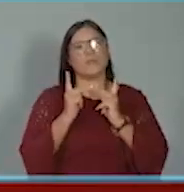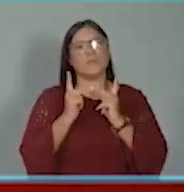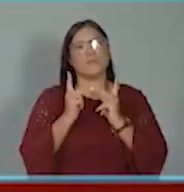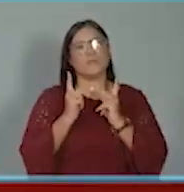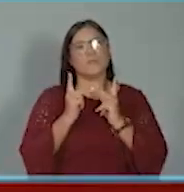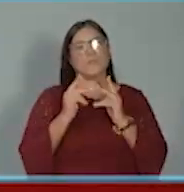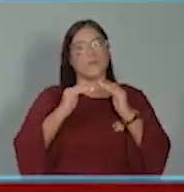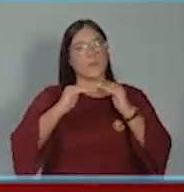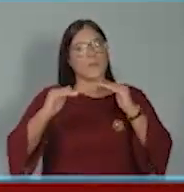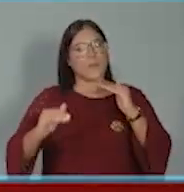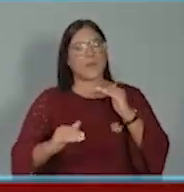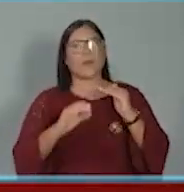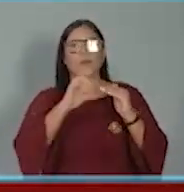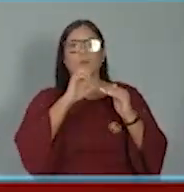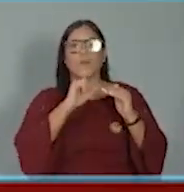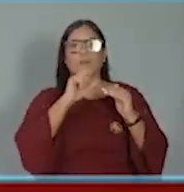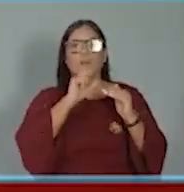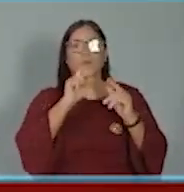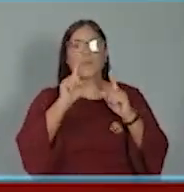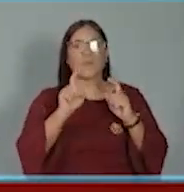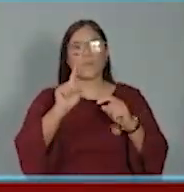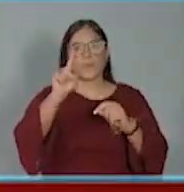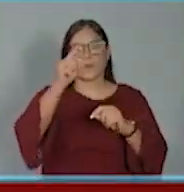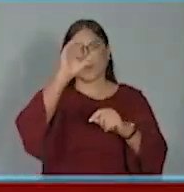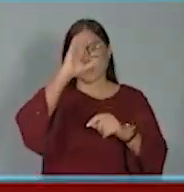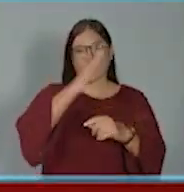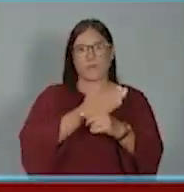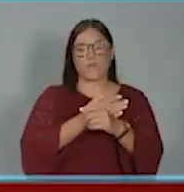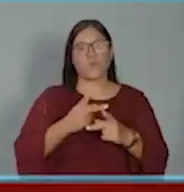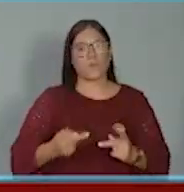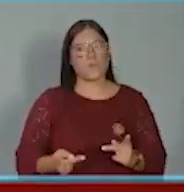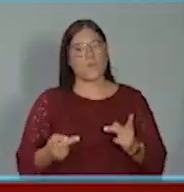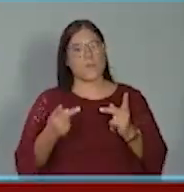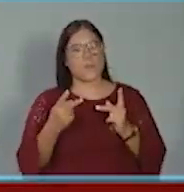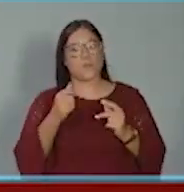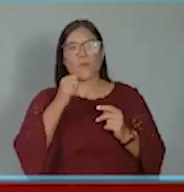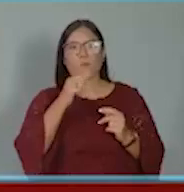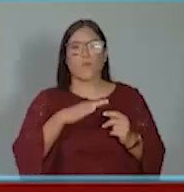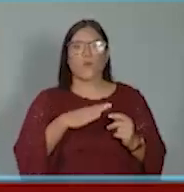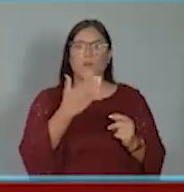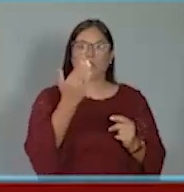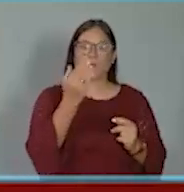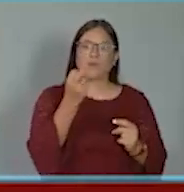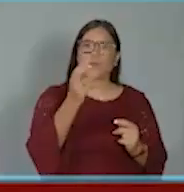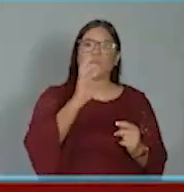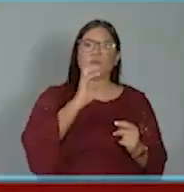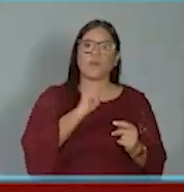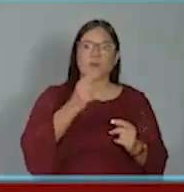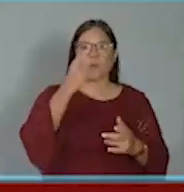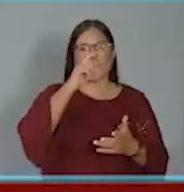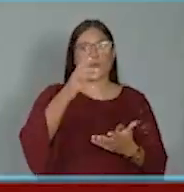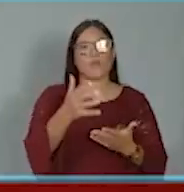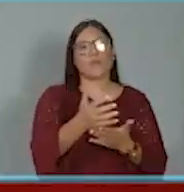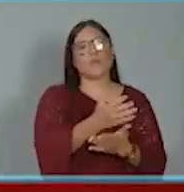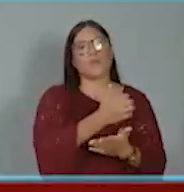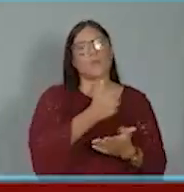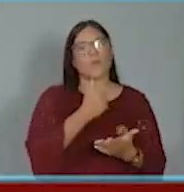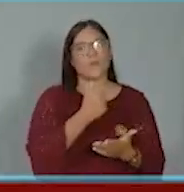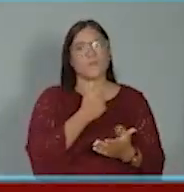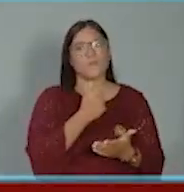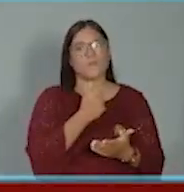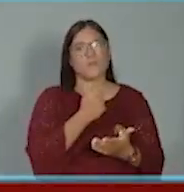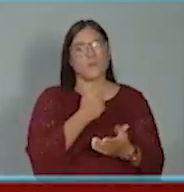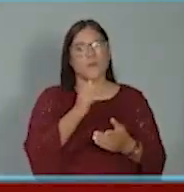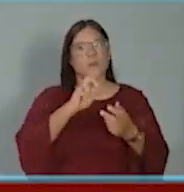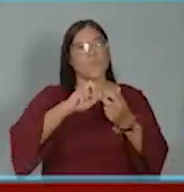bajamos la edad de no se pregunta el primer hijo nacido vivo a las mujeres de quince a doce años para recoger de alguna manera verdad